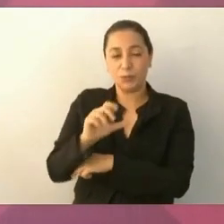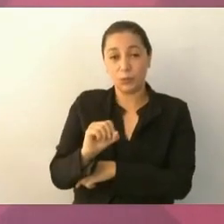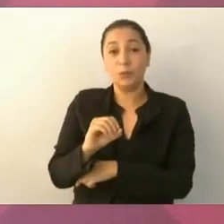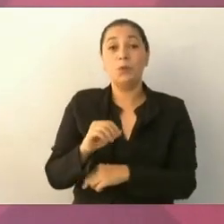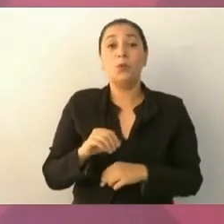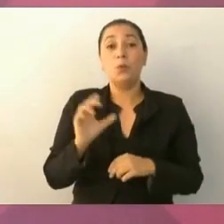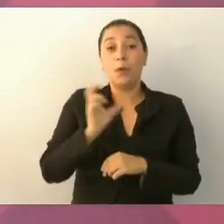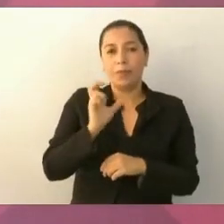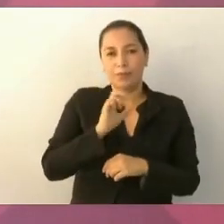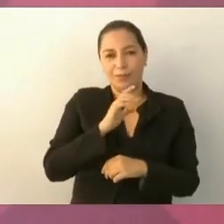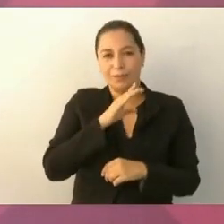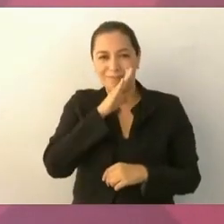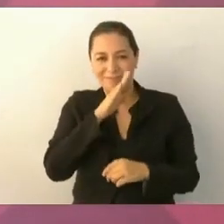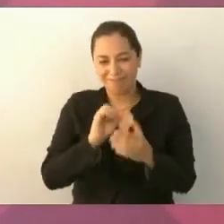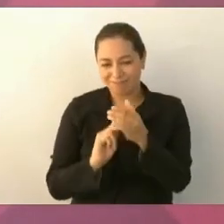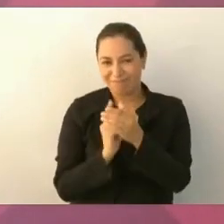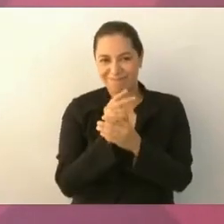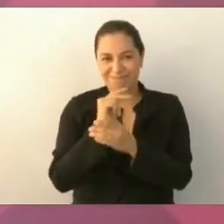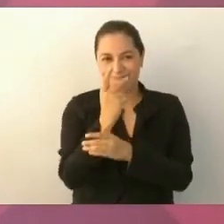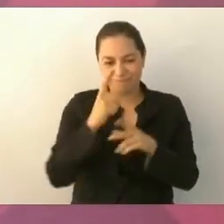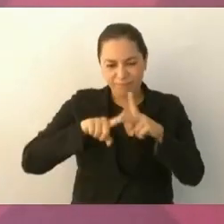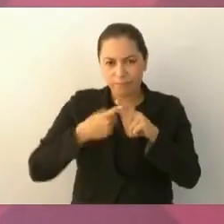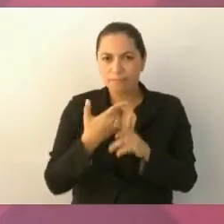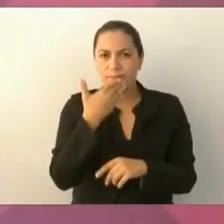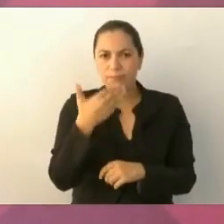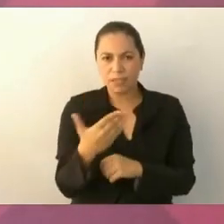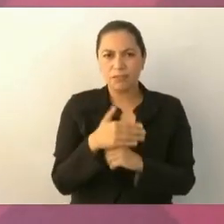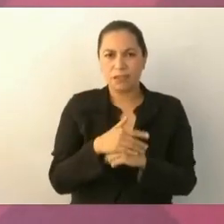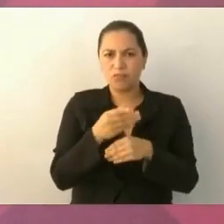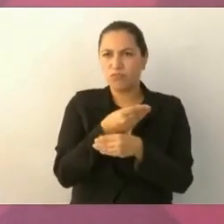bien, alcanza hasta para el pájaro.